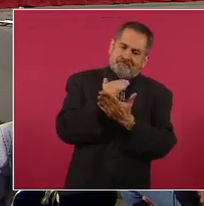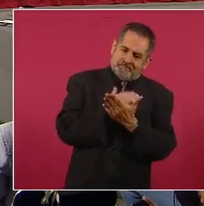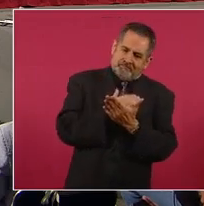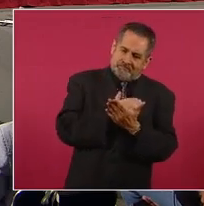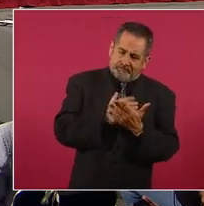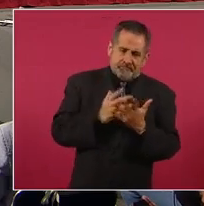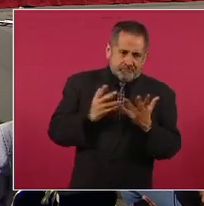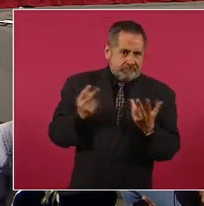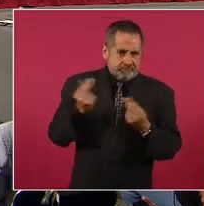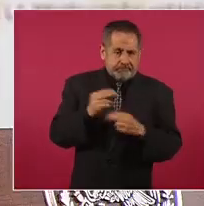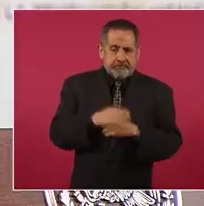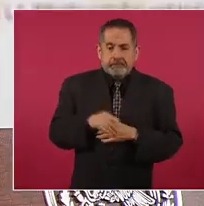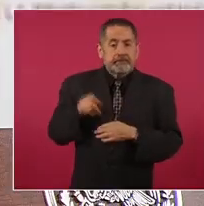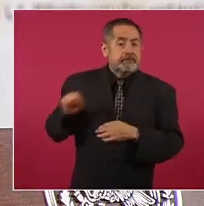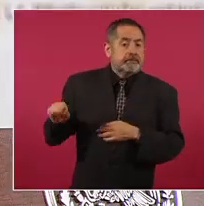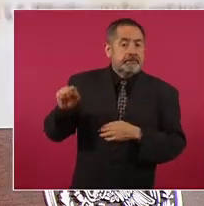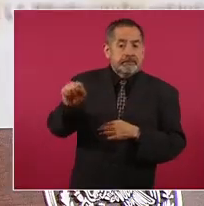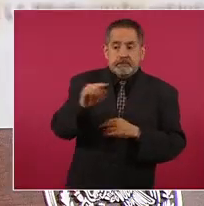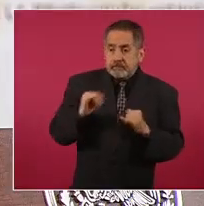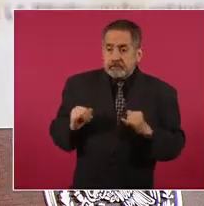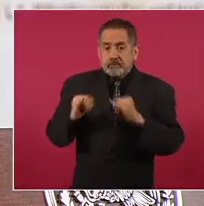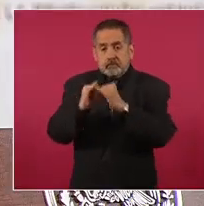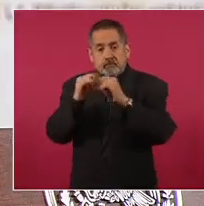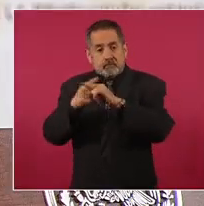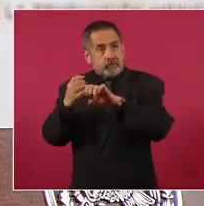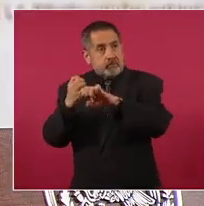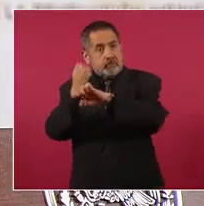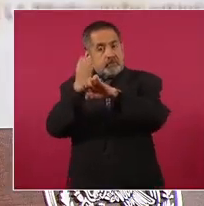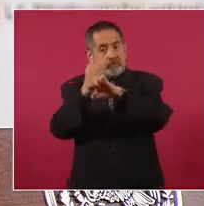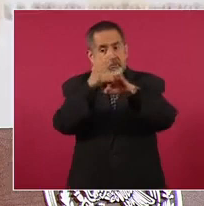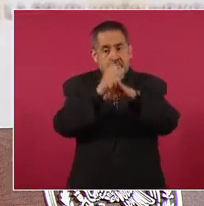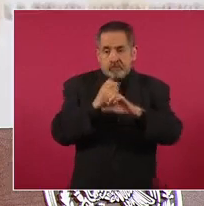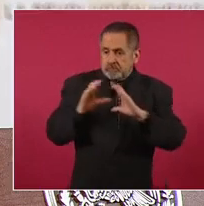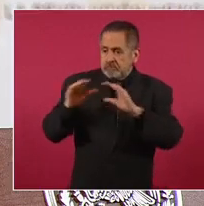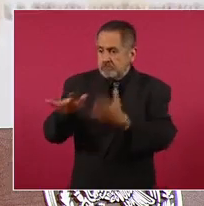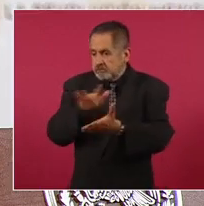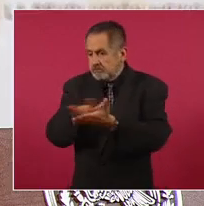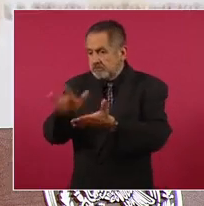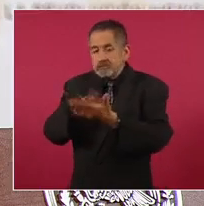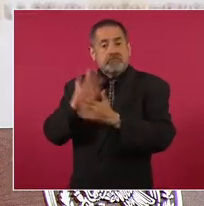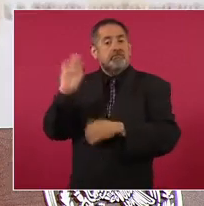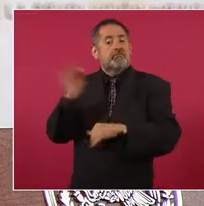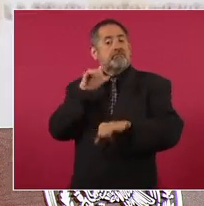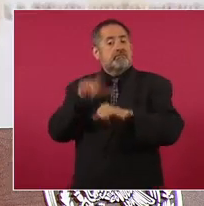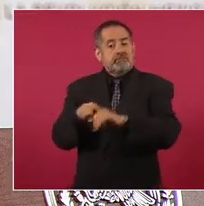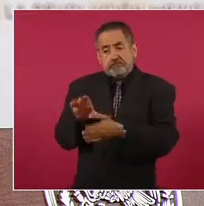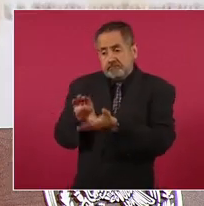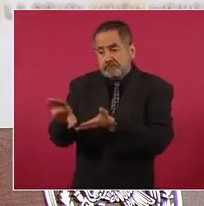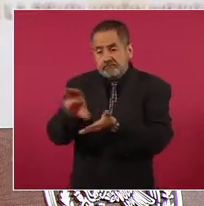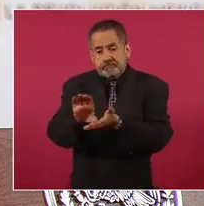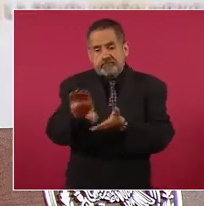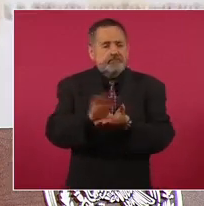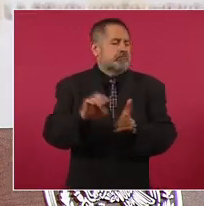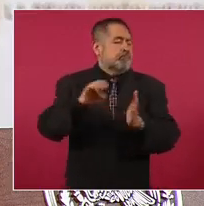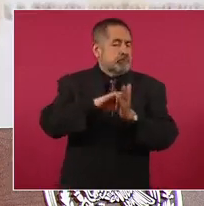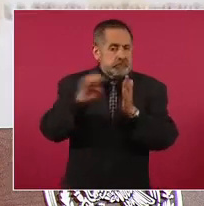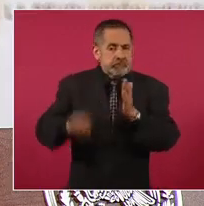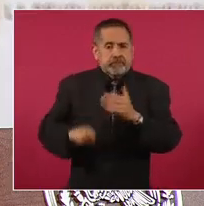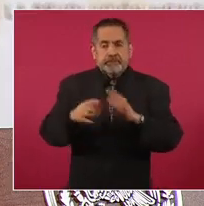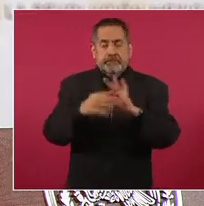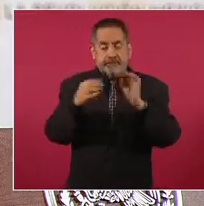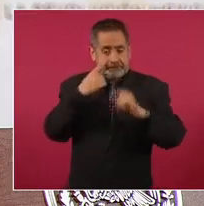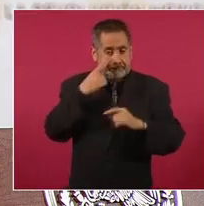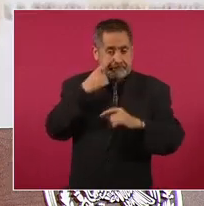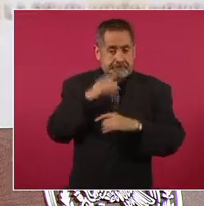las capacidades institucionales de los estados con apoyos y subsidios federales. Pongo un ejemplo: de los